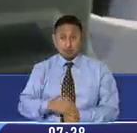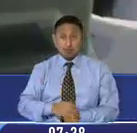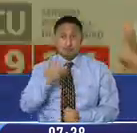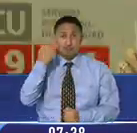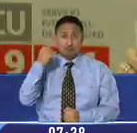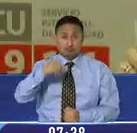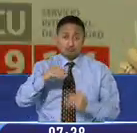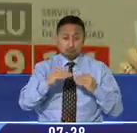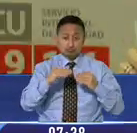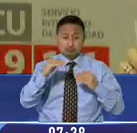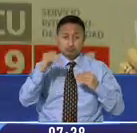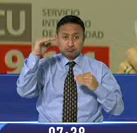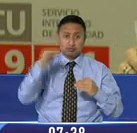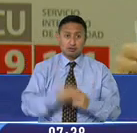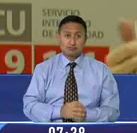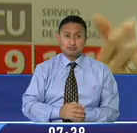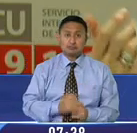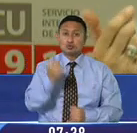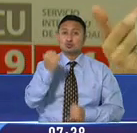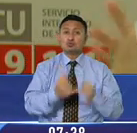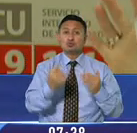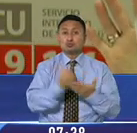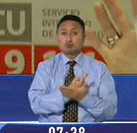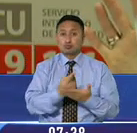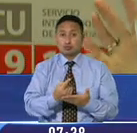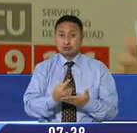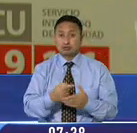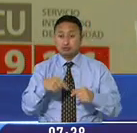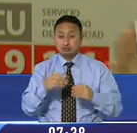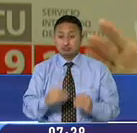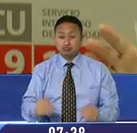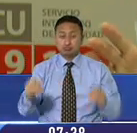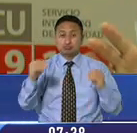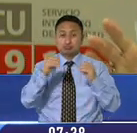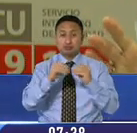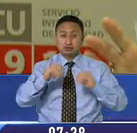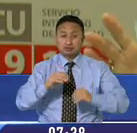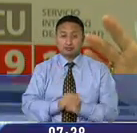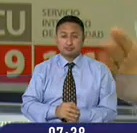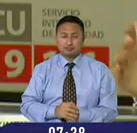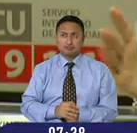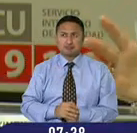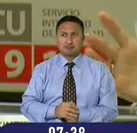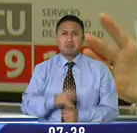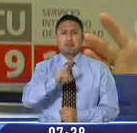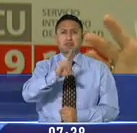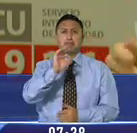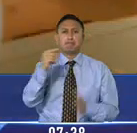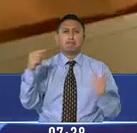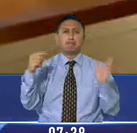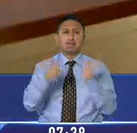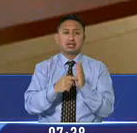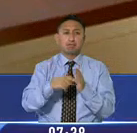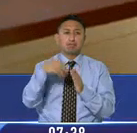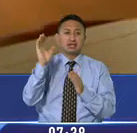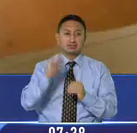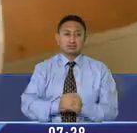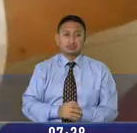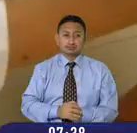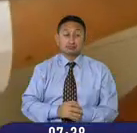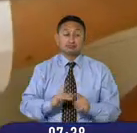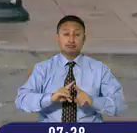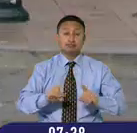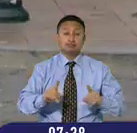enero. Posiblemente al final de esta semana vamos a aumentar y vamos a terminar con más de 20.000 casos. Entre tanto, las cifras